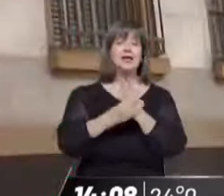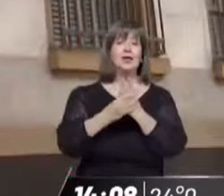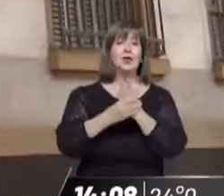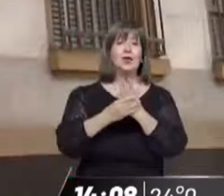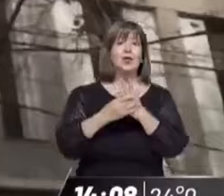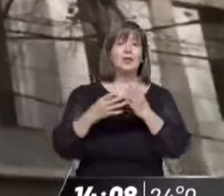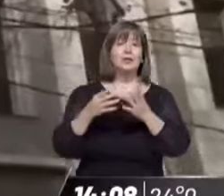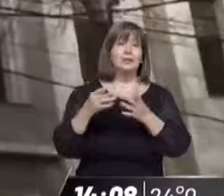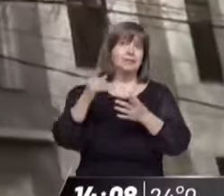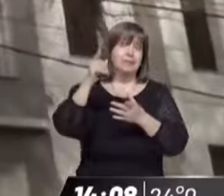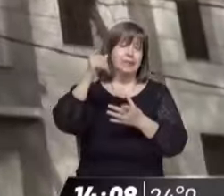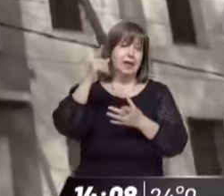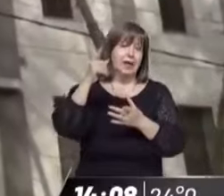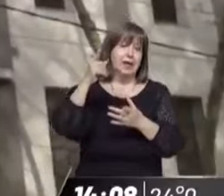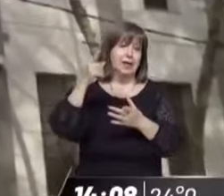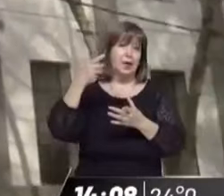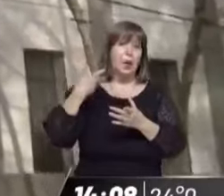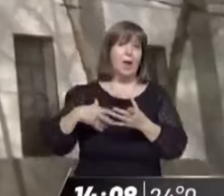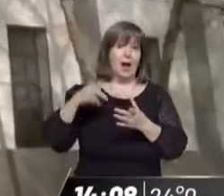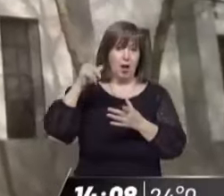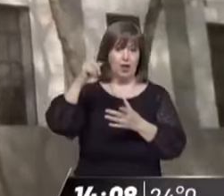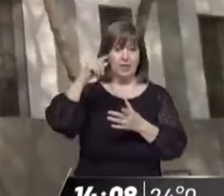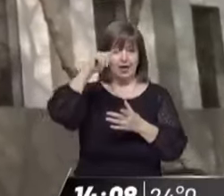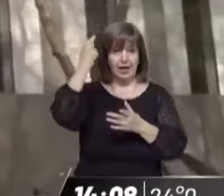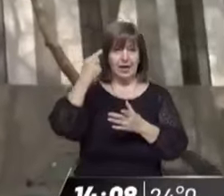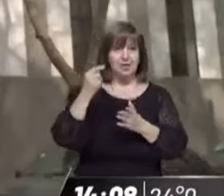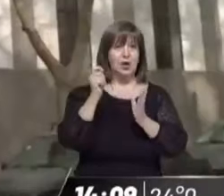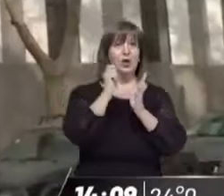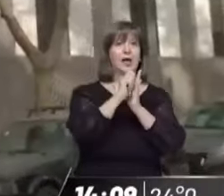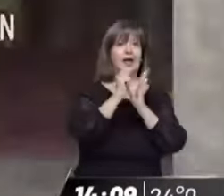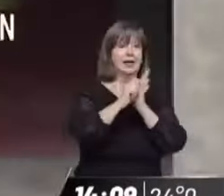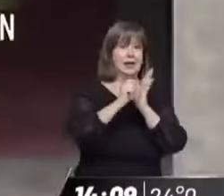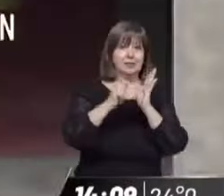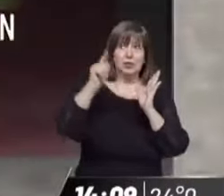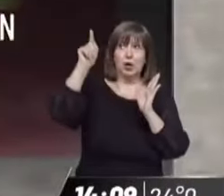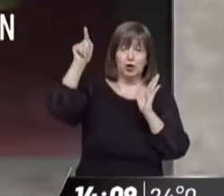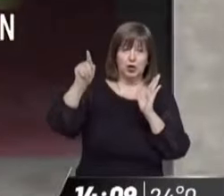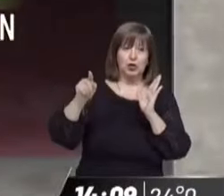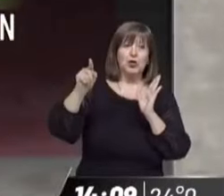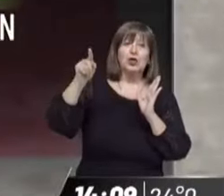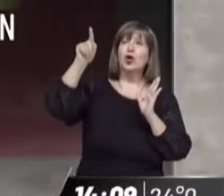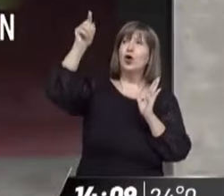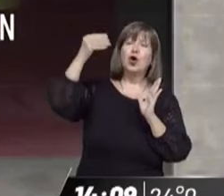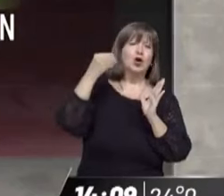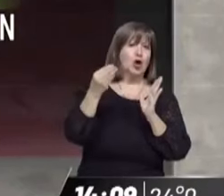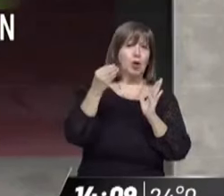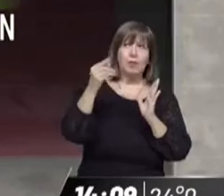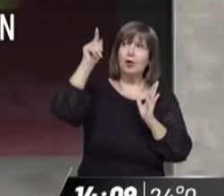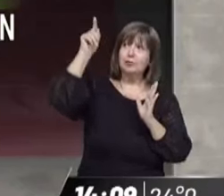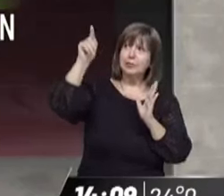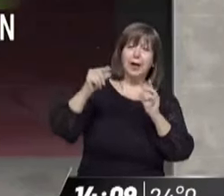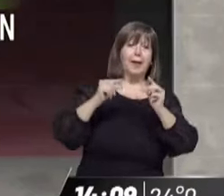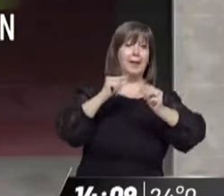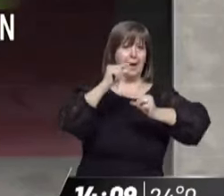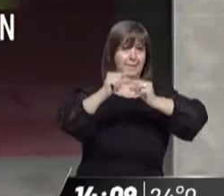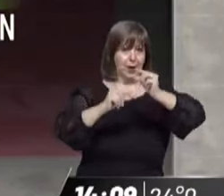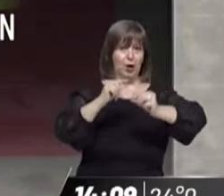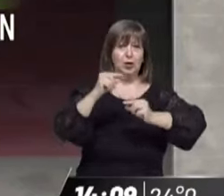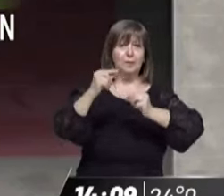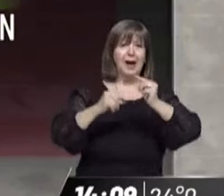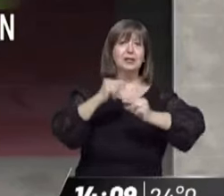Nación, y acá te vamos a contar cómo tenés que hacer para inscribirte. Bueno, ¿cómo inscribirse? Paso por paso.